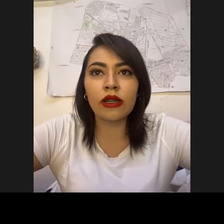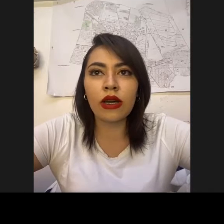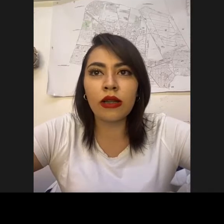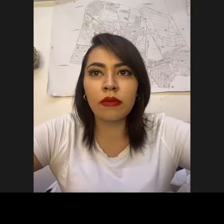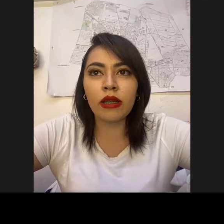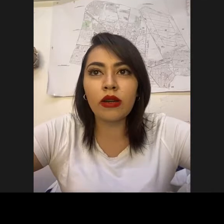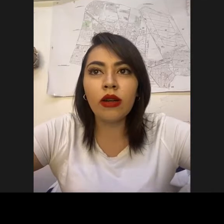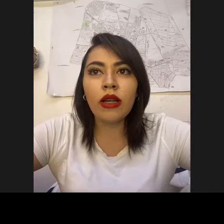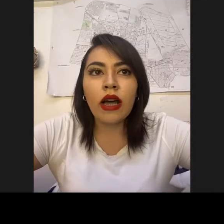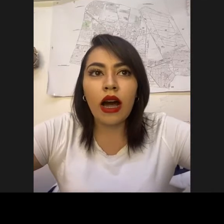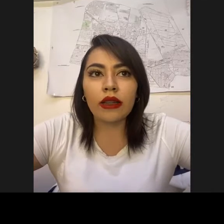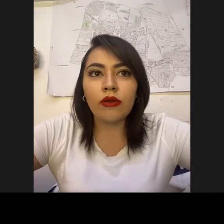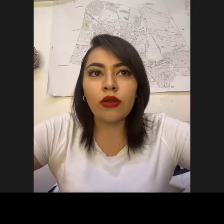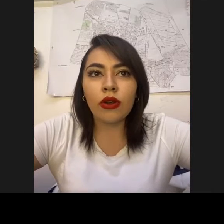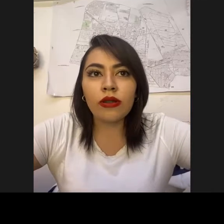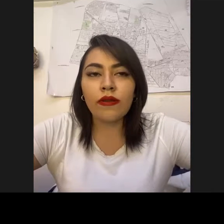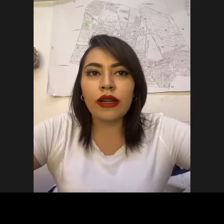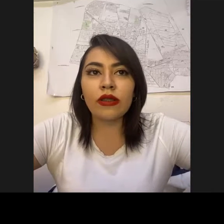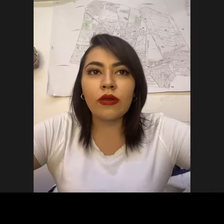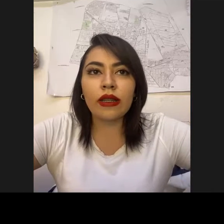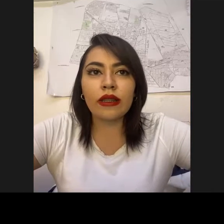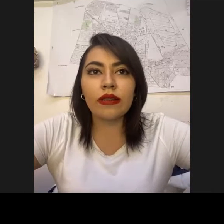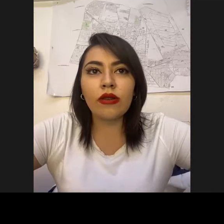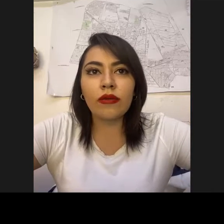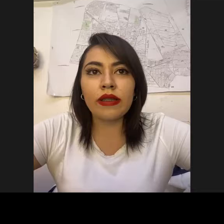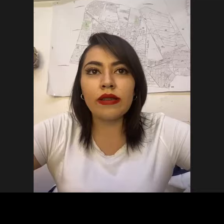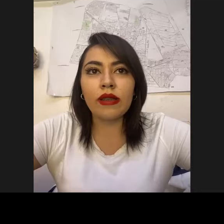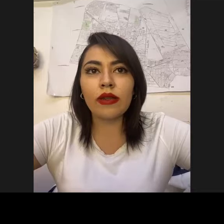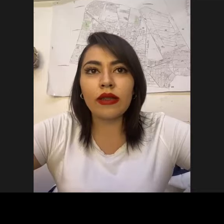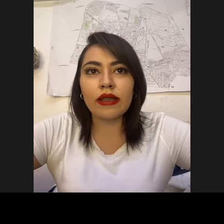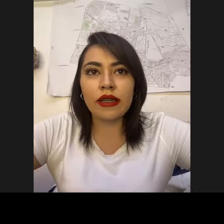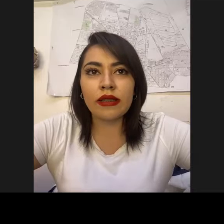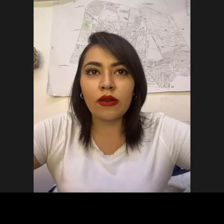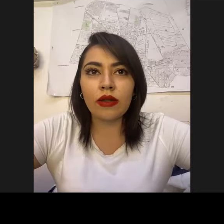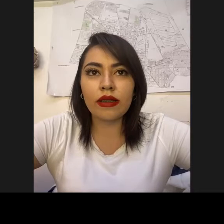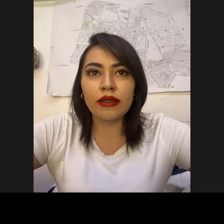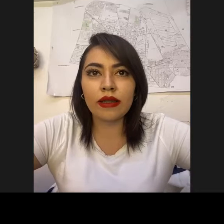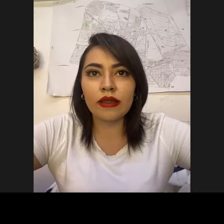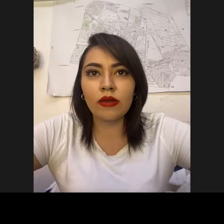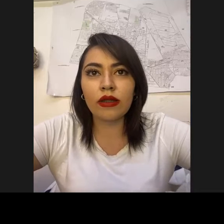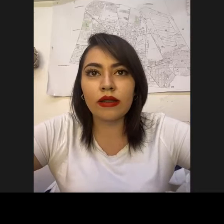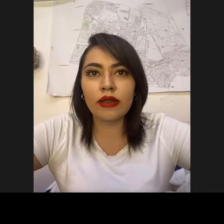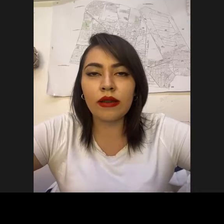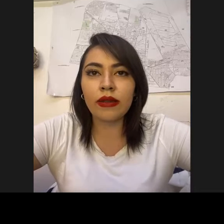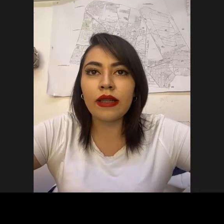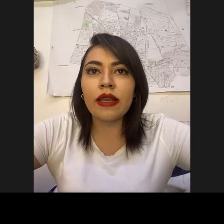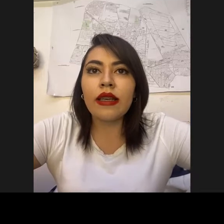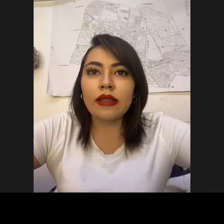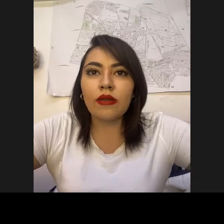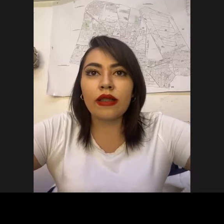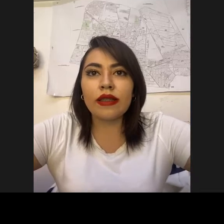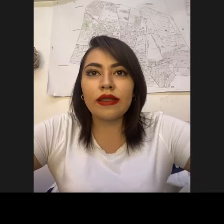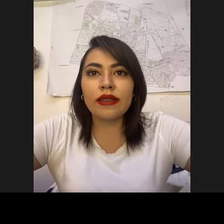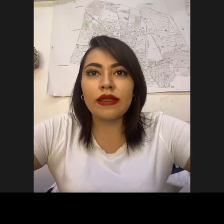Congreso de la Ciudad de México. Artículo 2, fracción 45 bis, 56, 57, 57 bis,